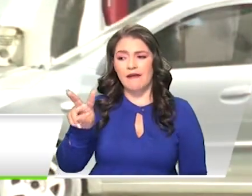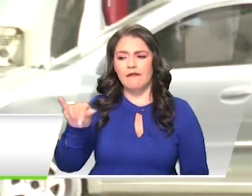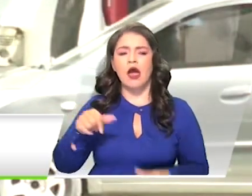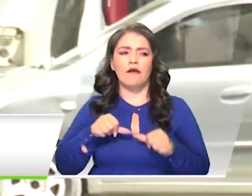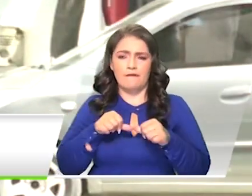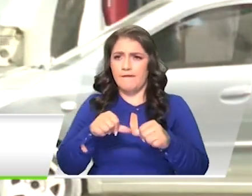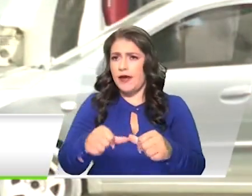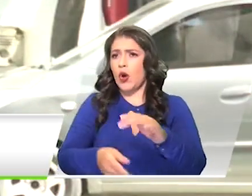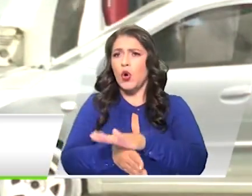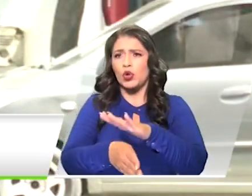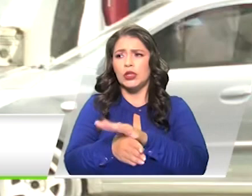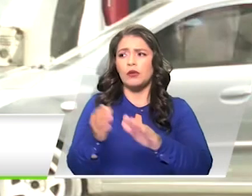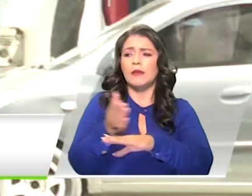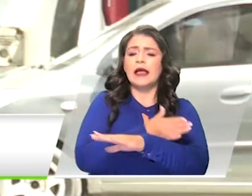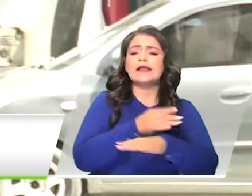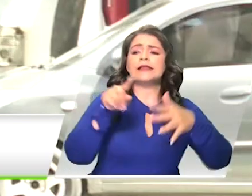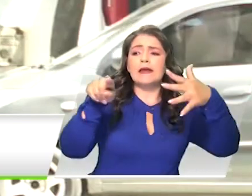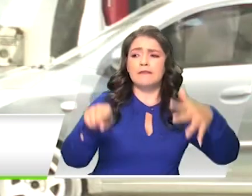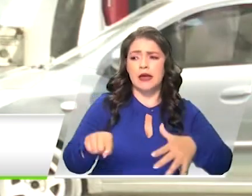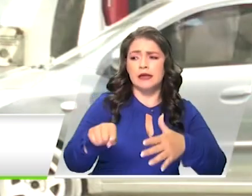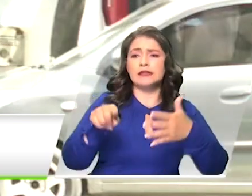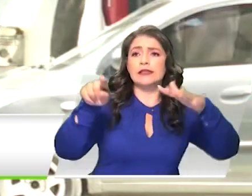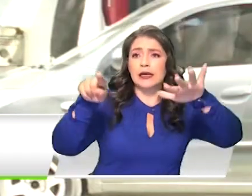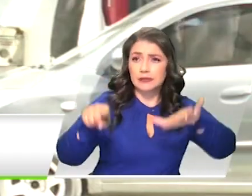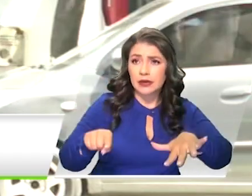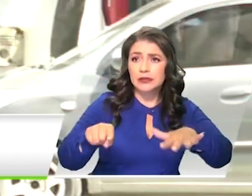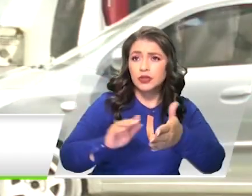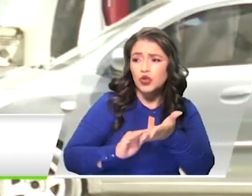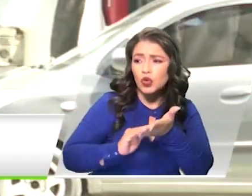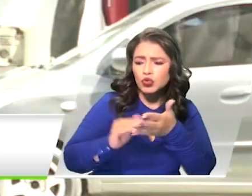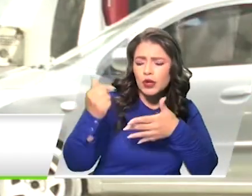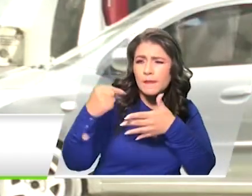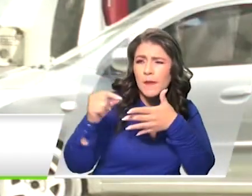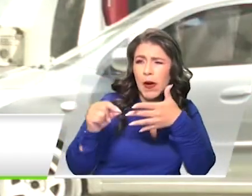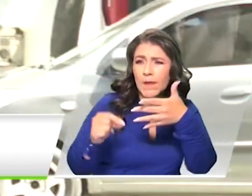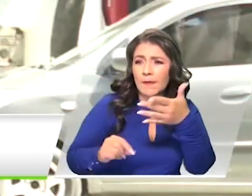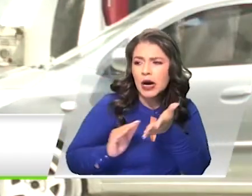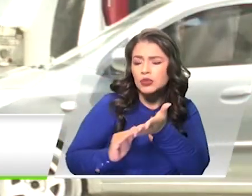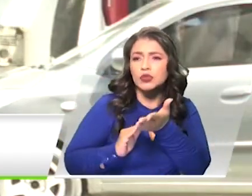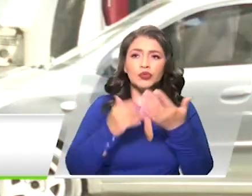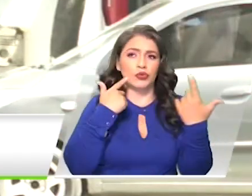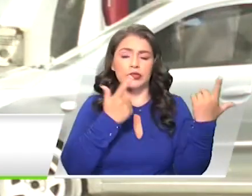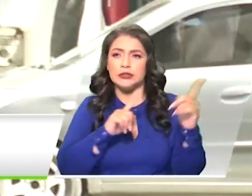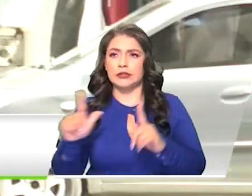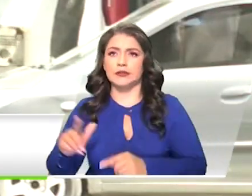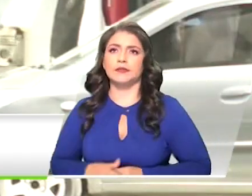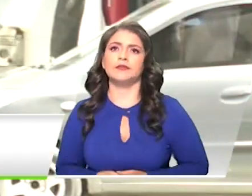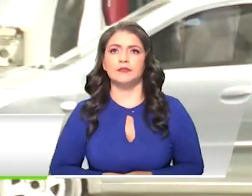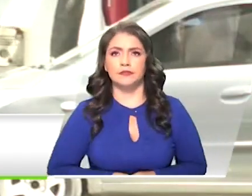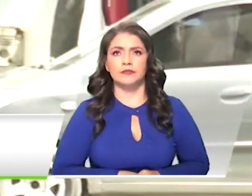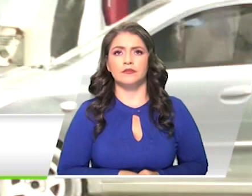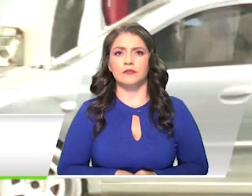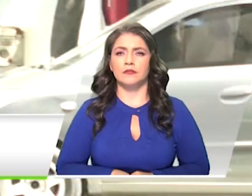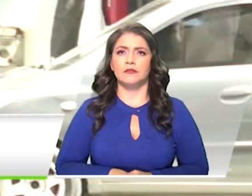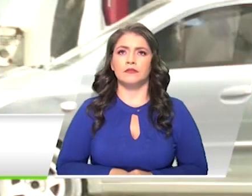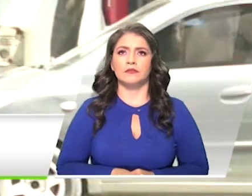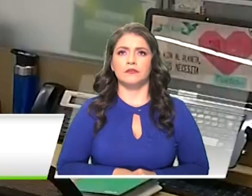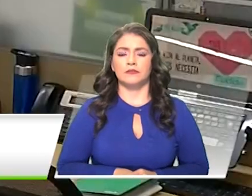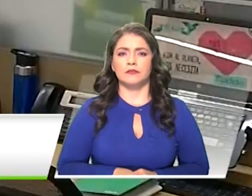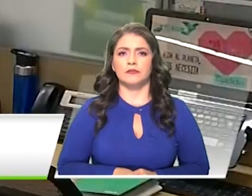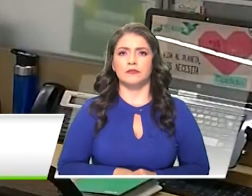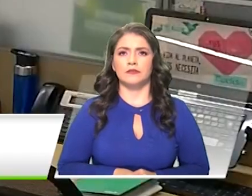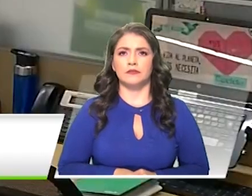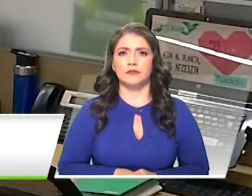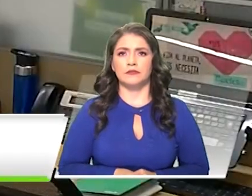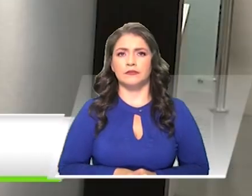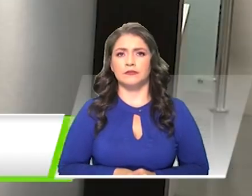pueda solucionar las diferentes dificultades por las que entró en este periodo de vigilancia. De